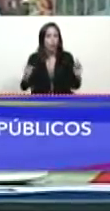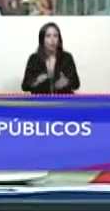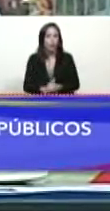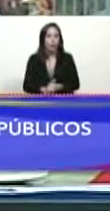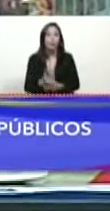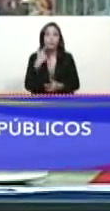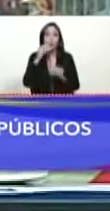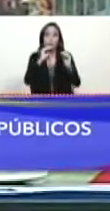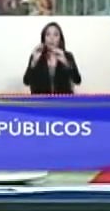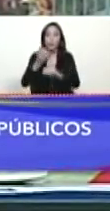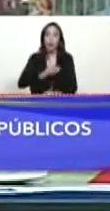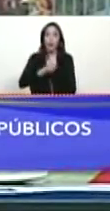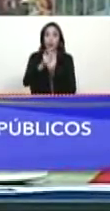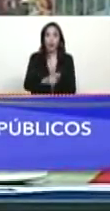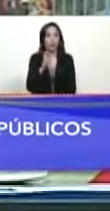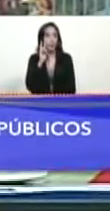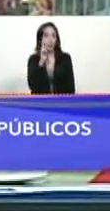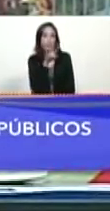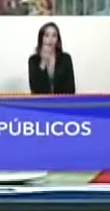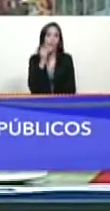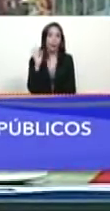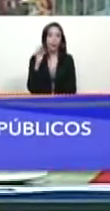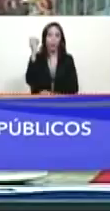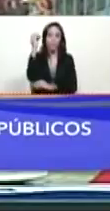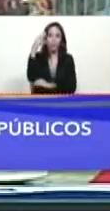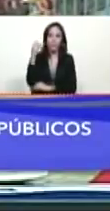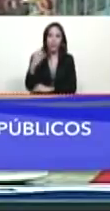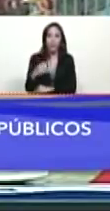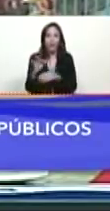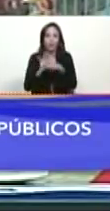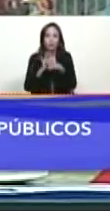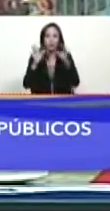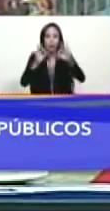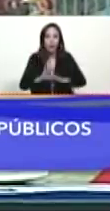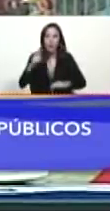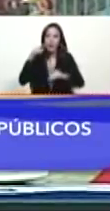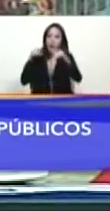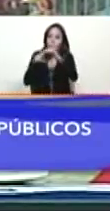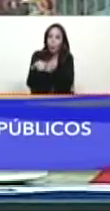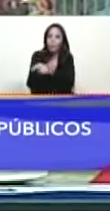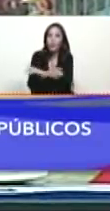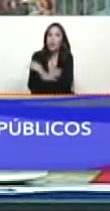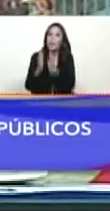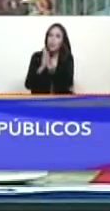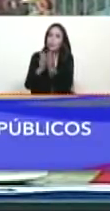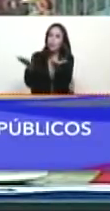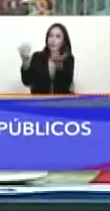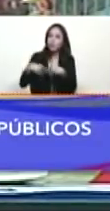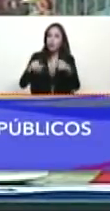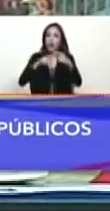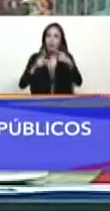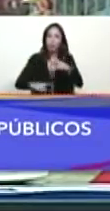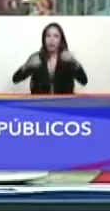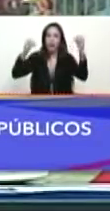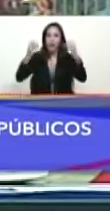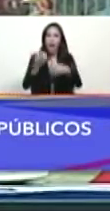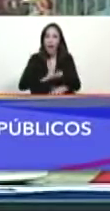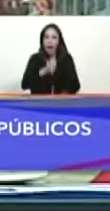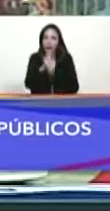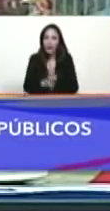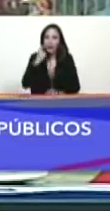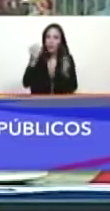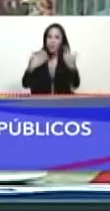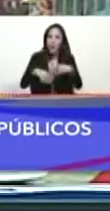los alcaldes, si usted ve que un semáforo no funciona, bájese, llame al electricista de la alcaldía y arréglelo